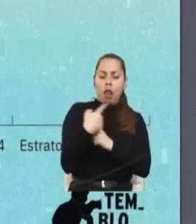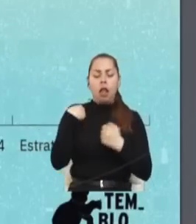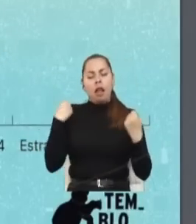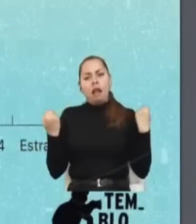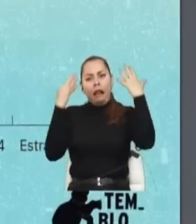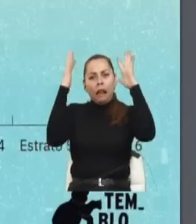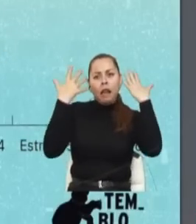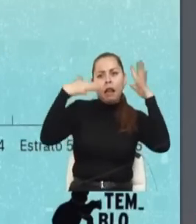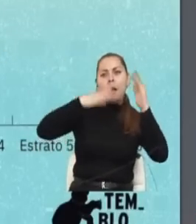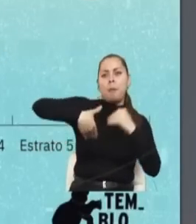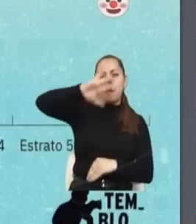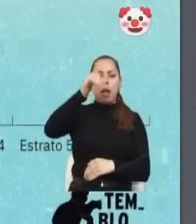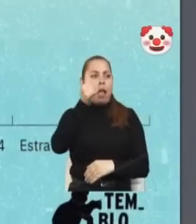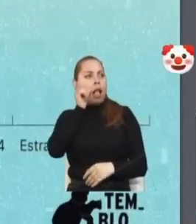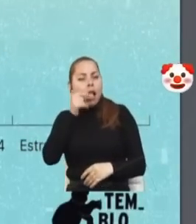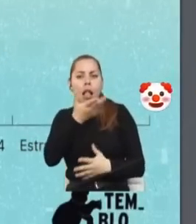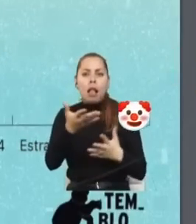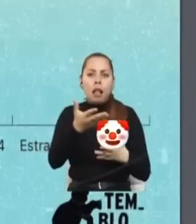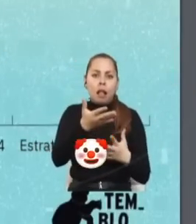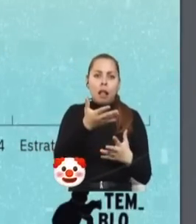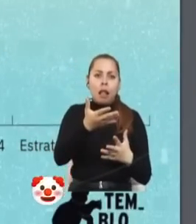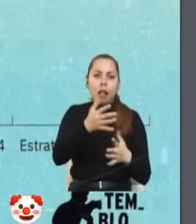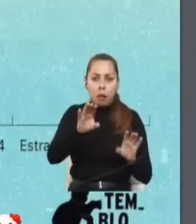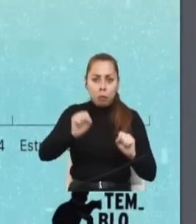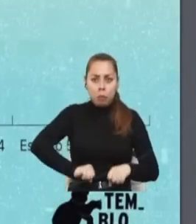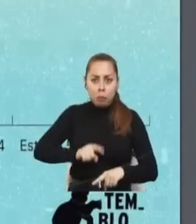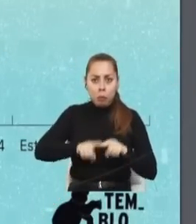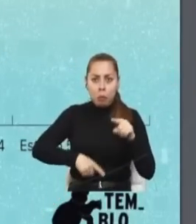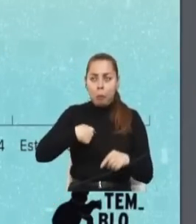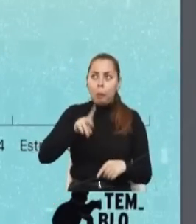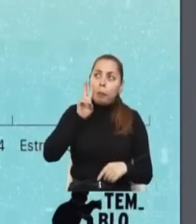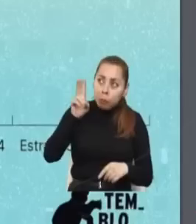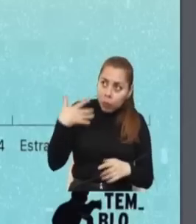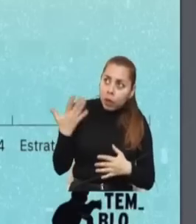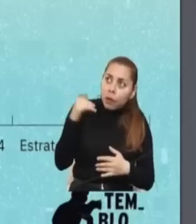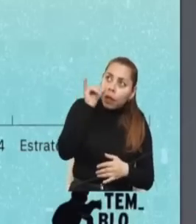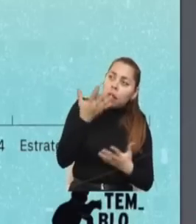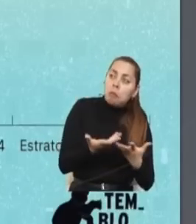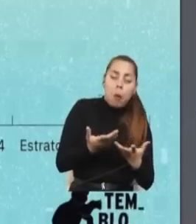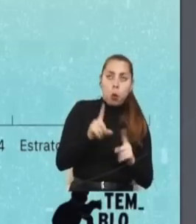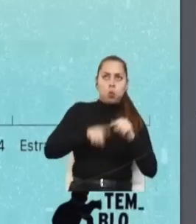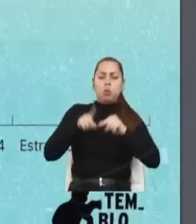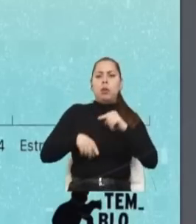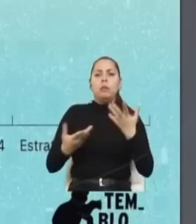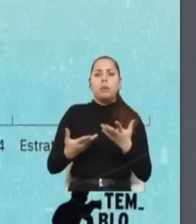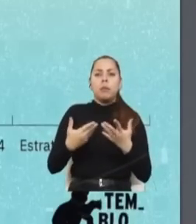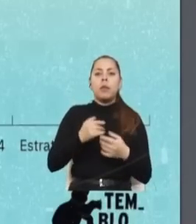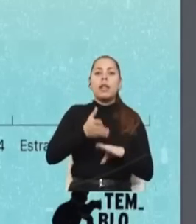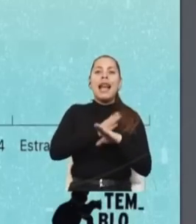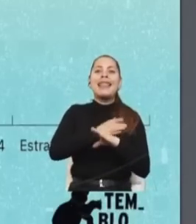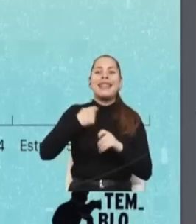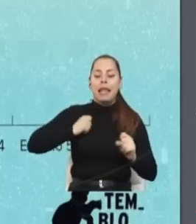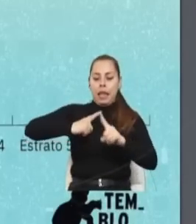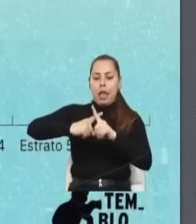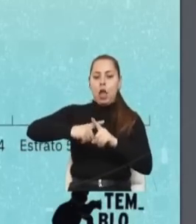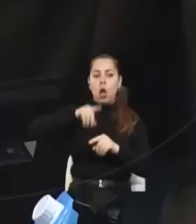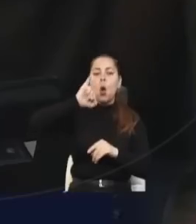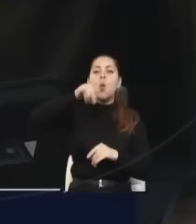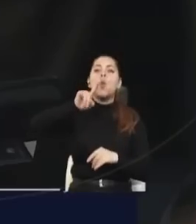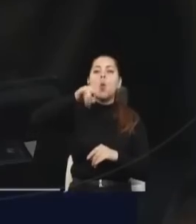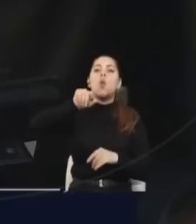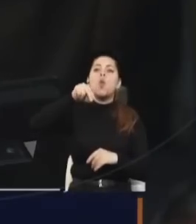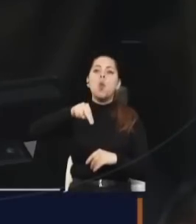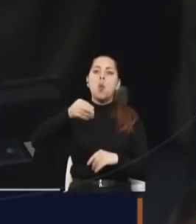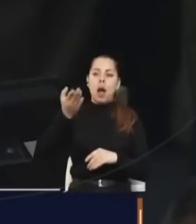conciertos y más de 3.000 cámaras que nadie puede revisar, y nadie lo dice. Vaya, miren a Juan Sin Miedo, perdón, al exgobernador del Meta, el señor